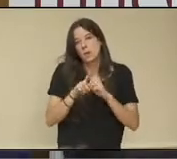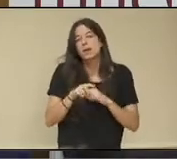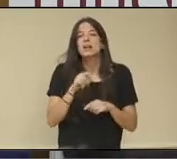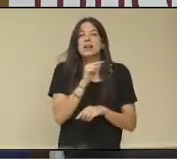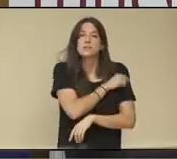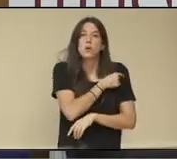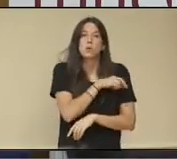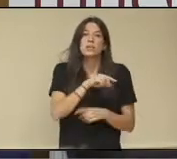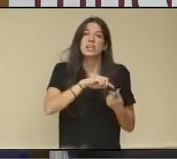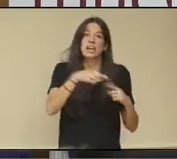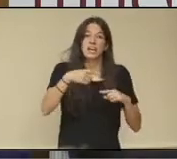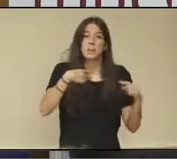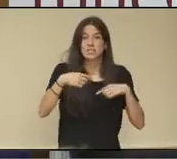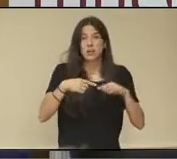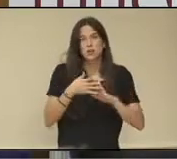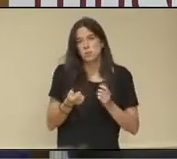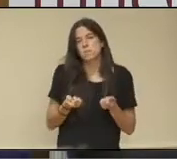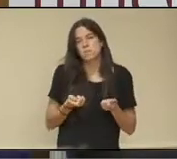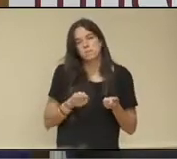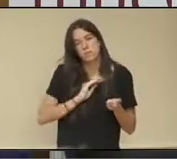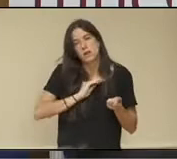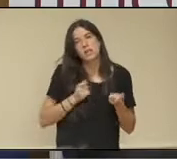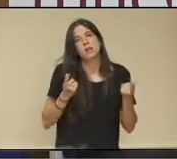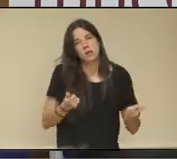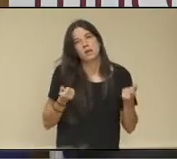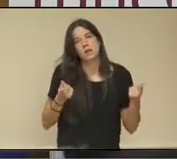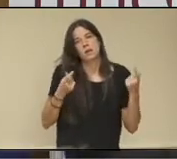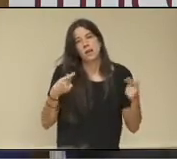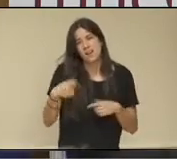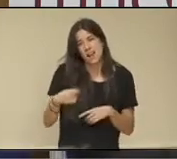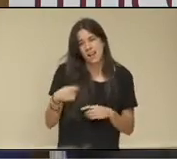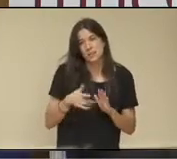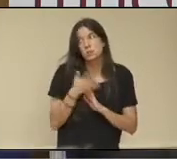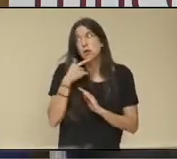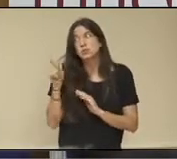RNA mensajero, que son muy costosas de producir.